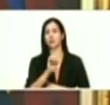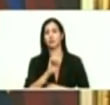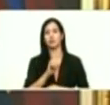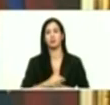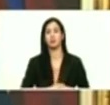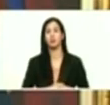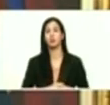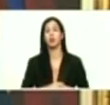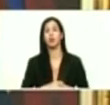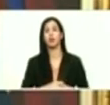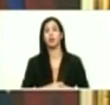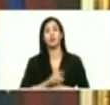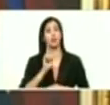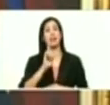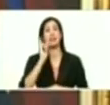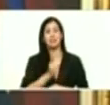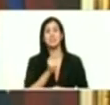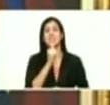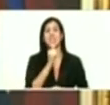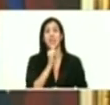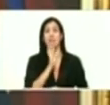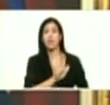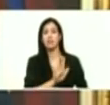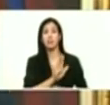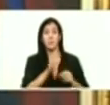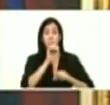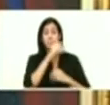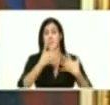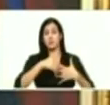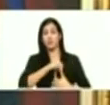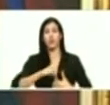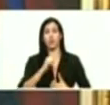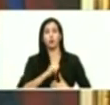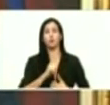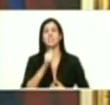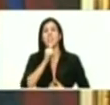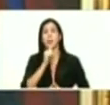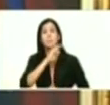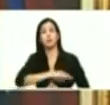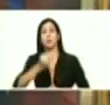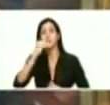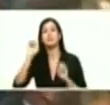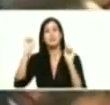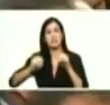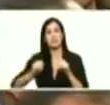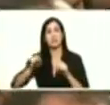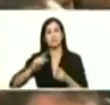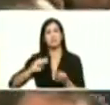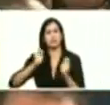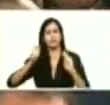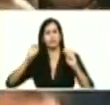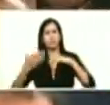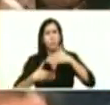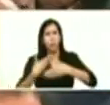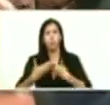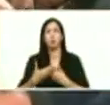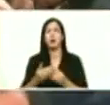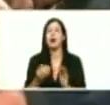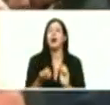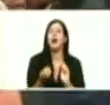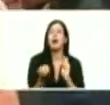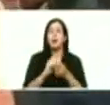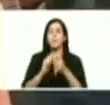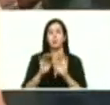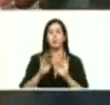camarada que vaya ordenando reordenando y generándonos metabolismo vaya marcando el rumbo